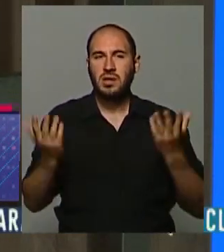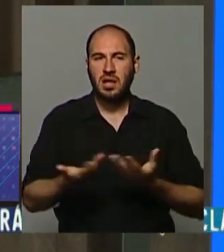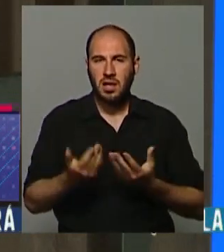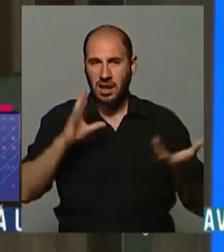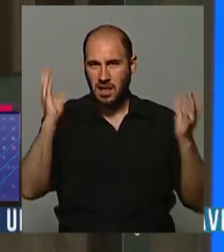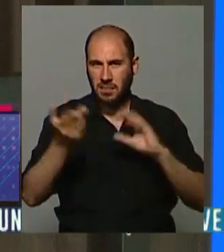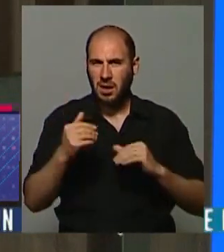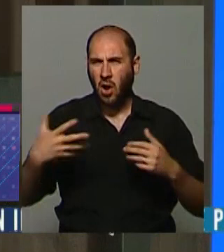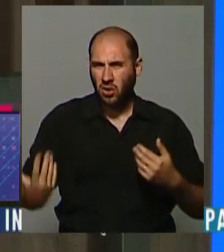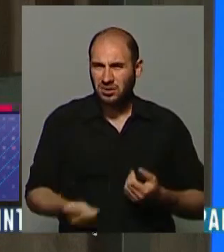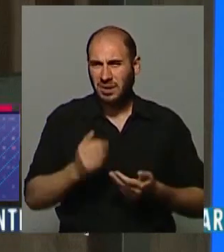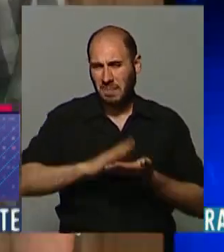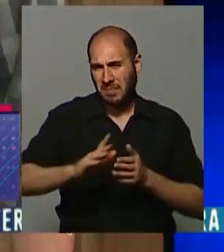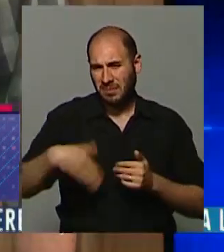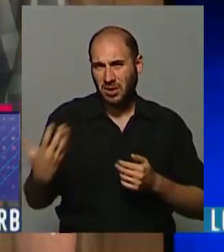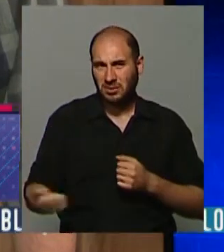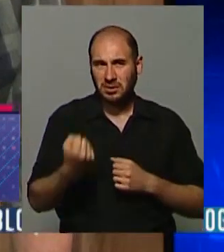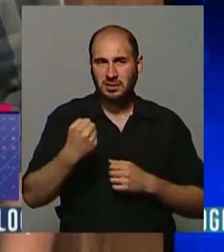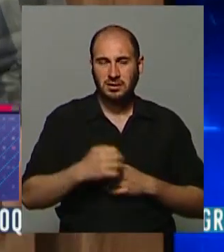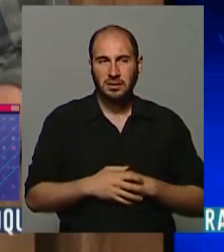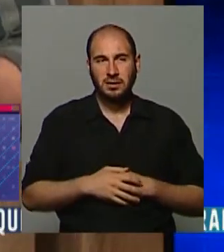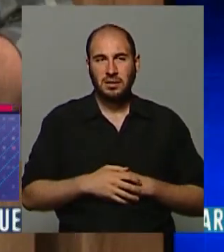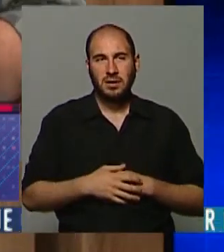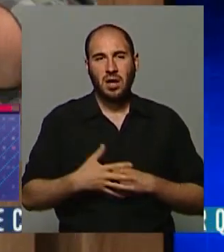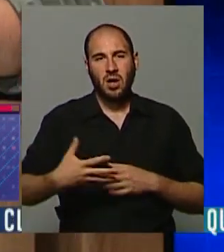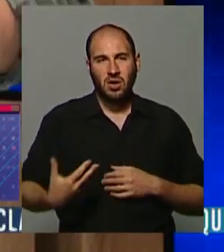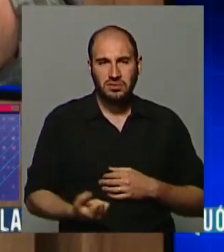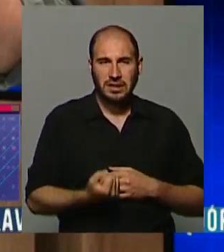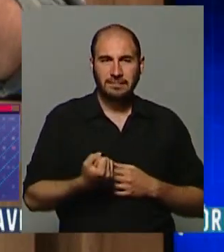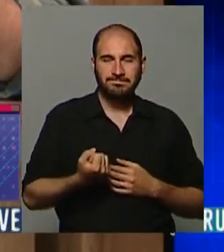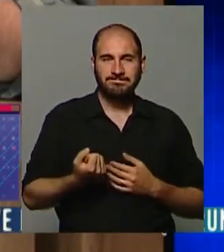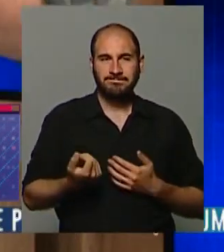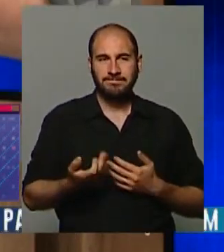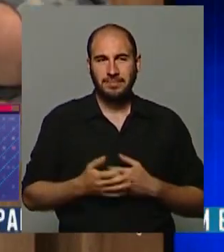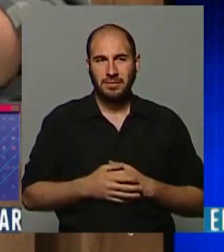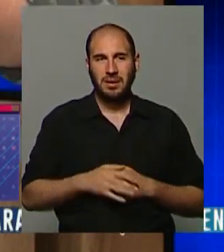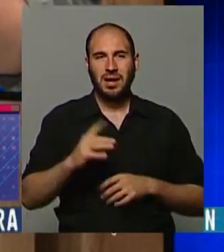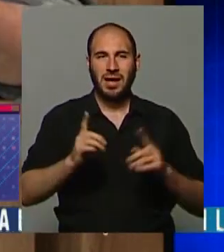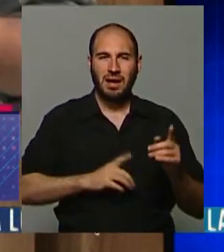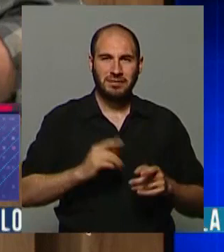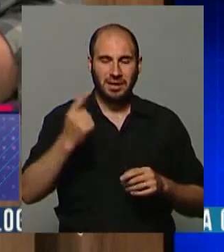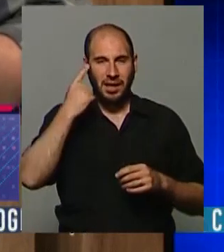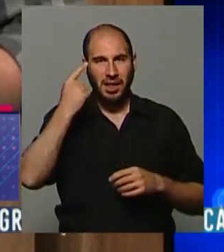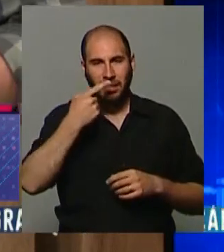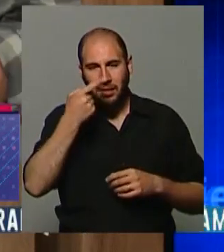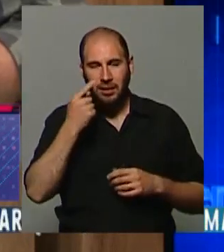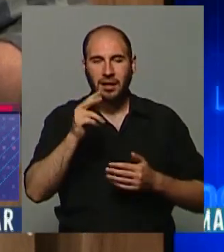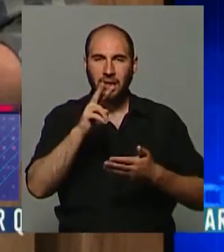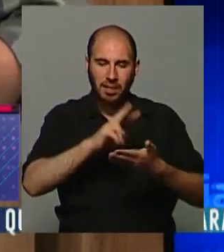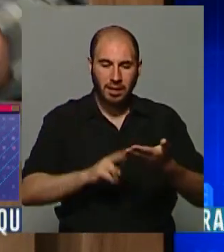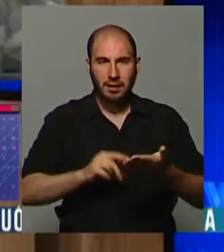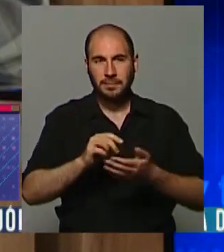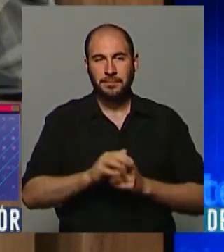logra algo después del documento? Se logra, tampoco, por ahí nos llenamos de expectativa cuando uno lee el